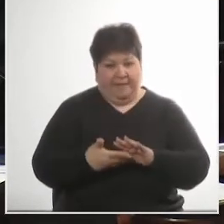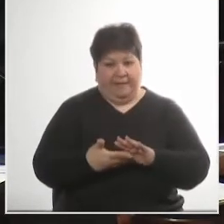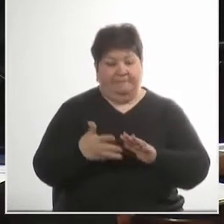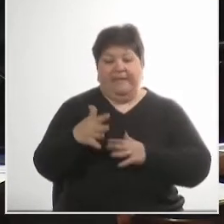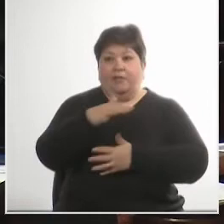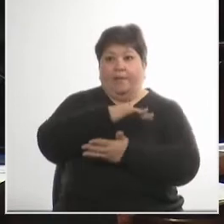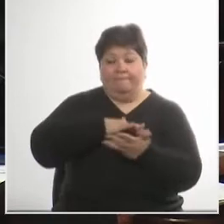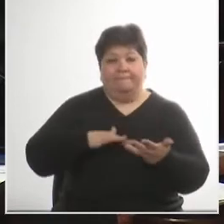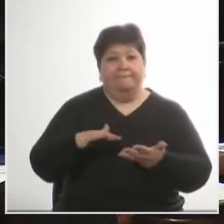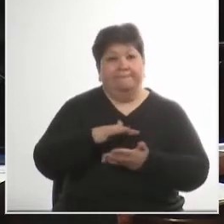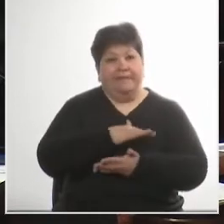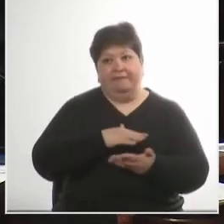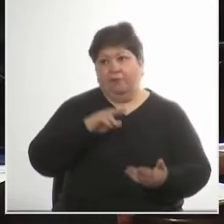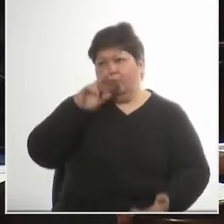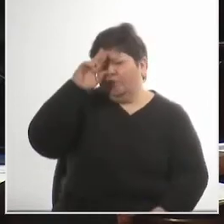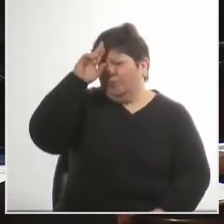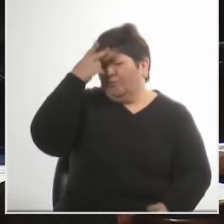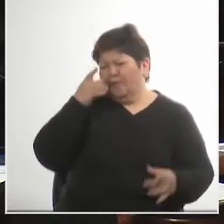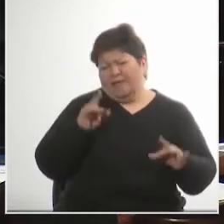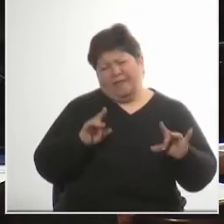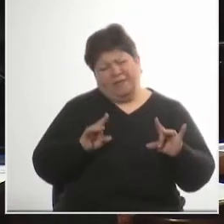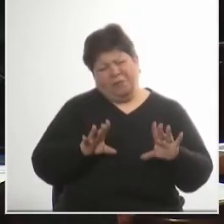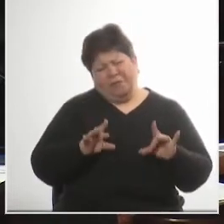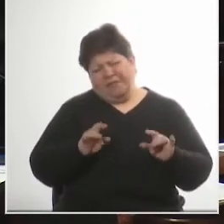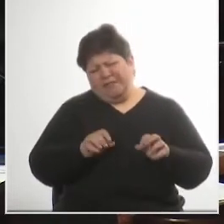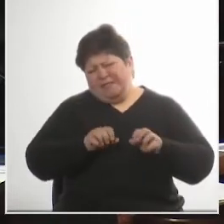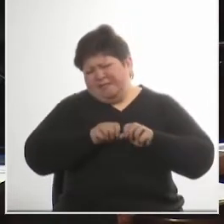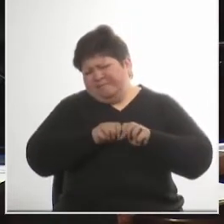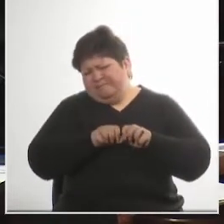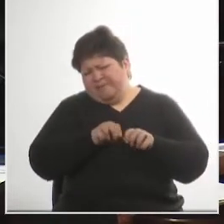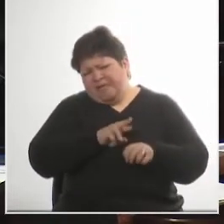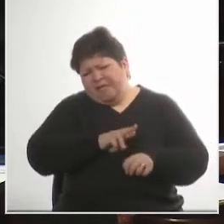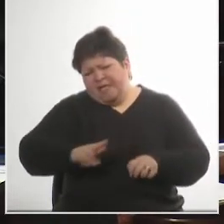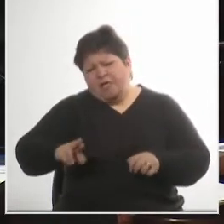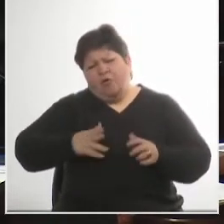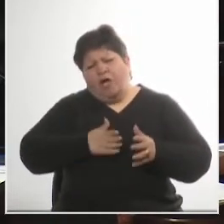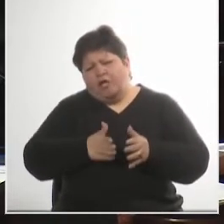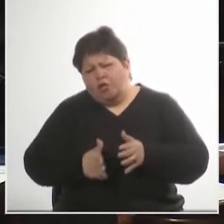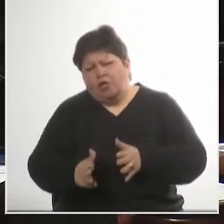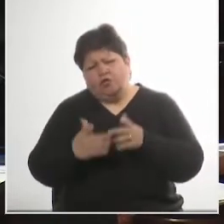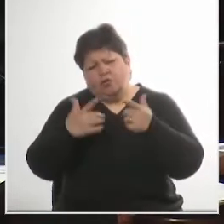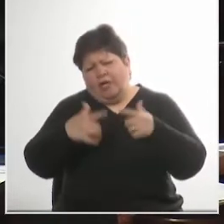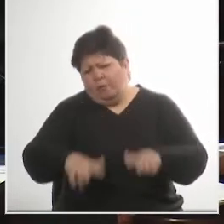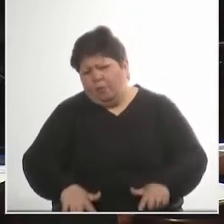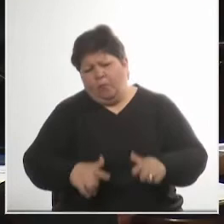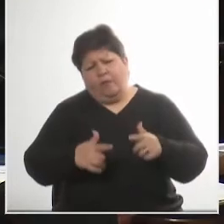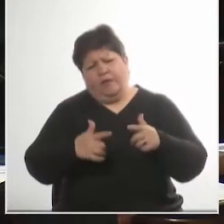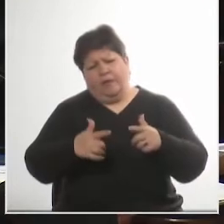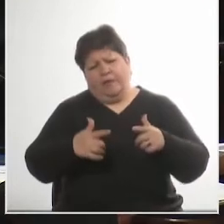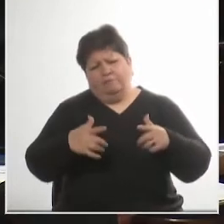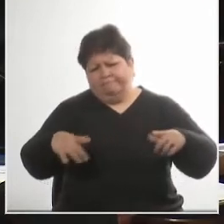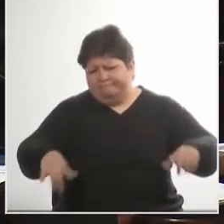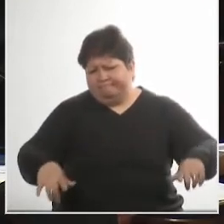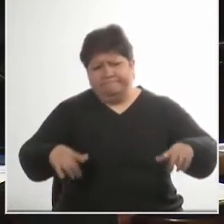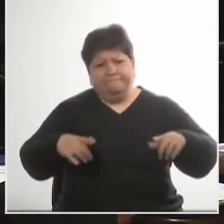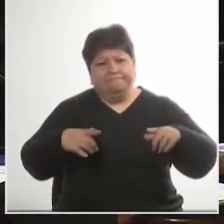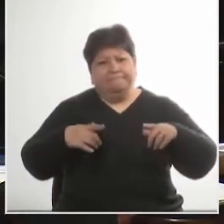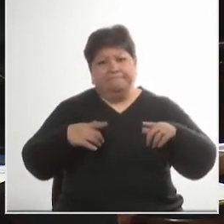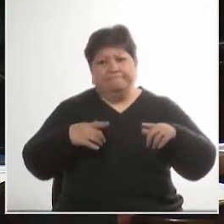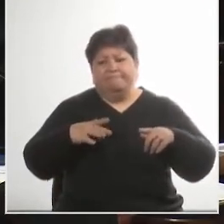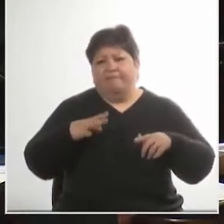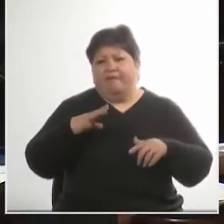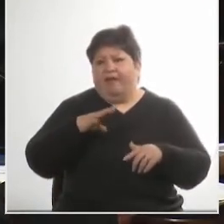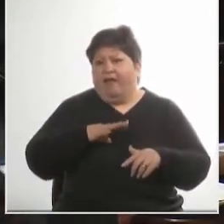prodigiosamente dotado por la naturaleza, con una red hidrográfica estupenda, que tenemos que reconocer que está en